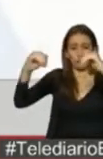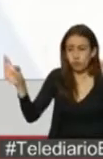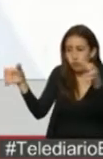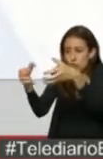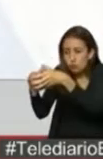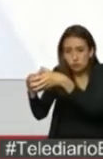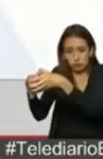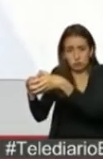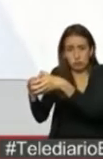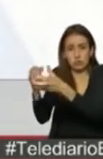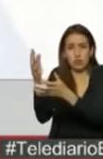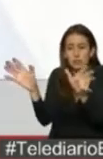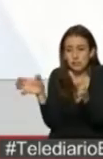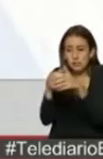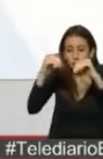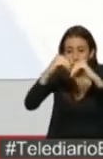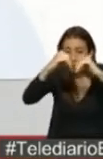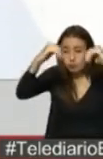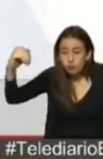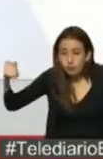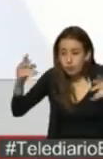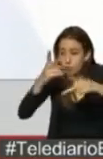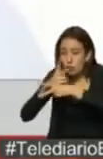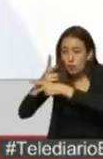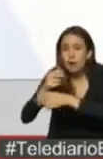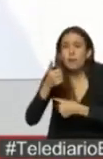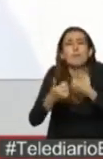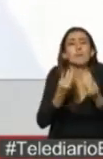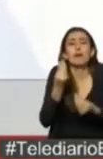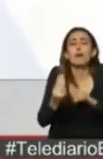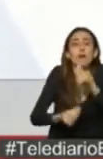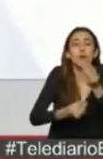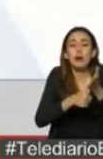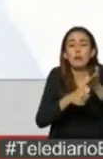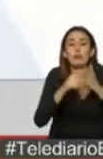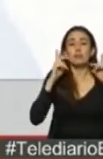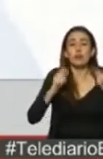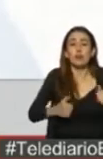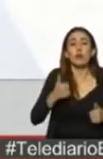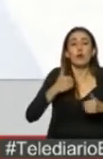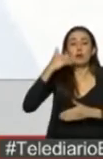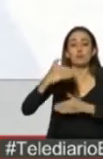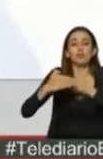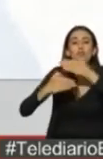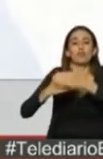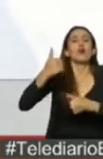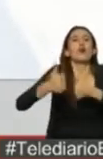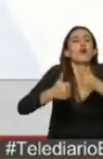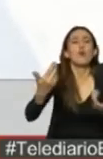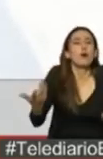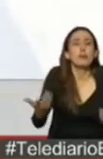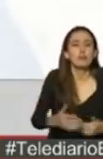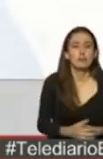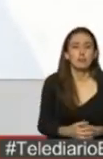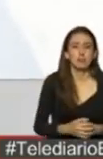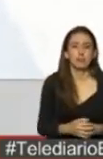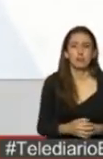al Ecuador, ¿cuáles son los pasos a seguir? ¿Qué es lo que ofrece el Ministerio y las diferentes entidades? Muy buenos días.